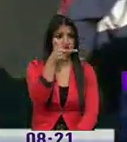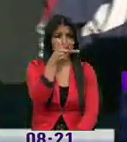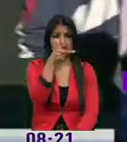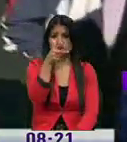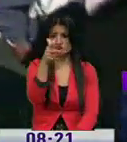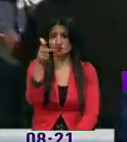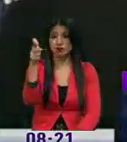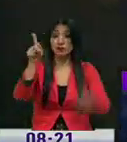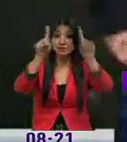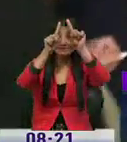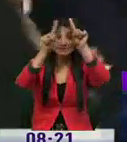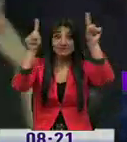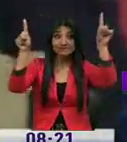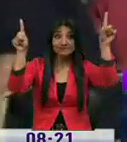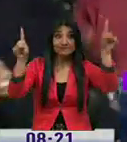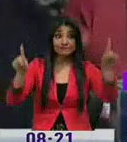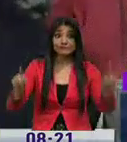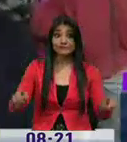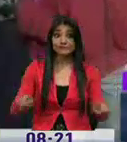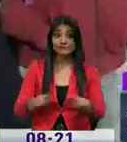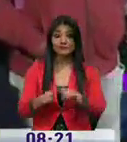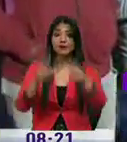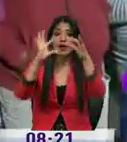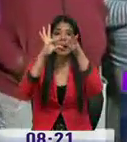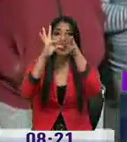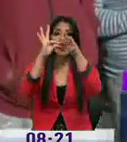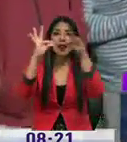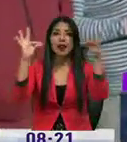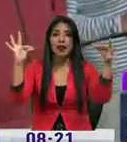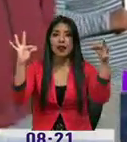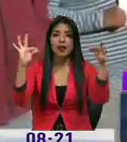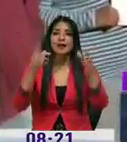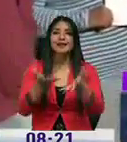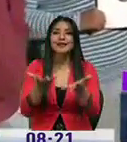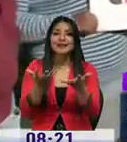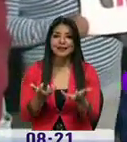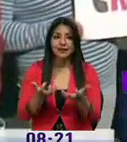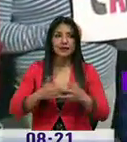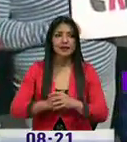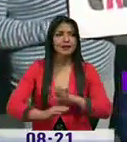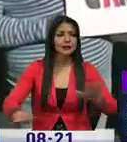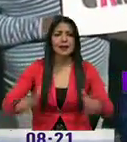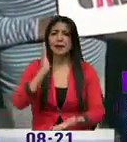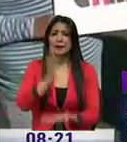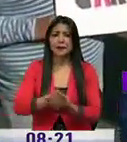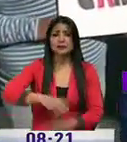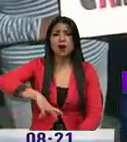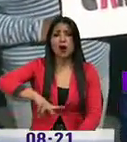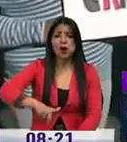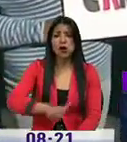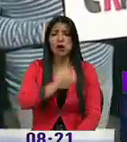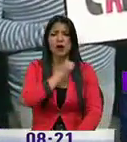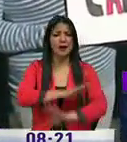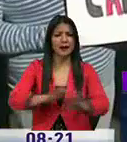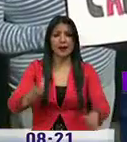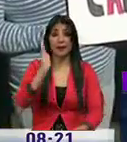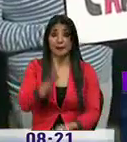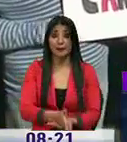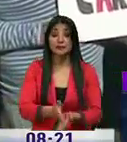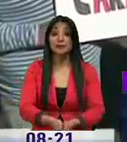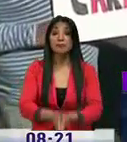cartelito que han hecho los vecinos, que yo creo que expresa muchísimo de lo que ahora quieren. Dice, ya basta de robos y asaltos,